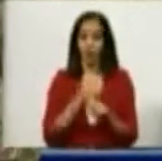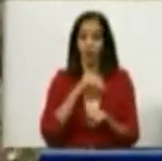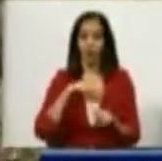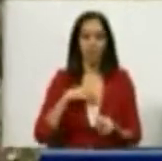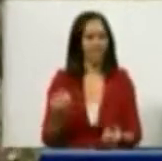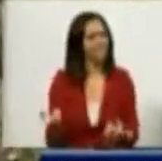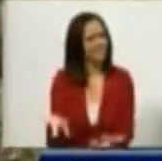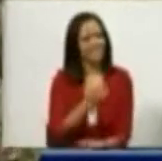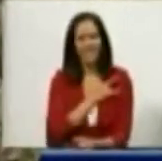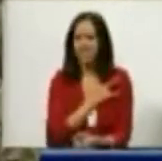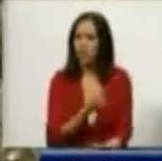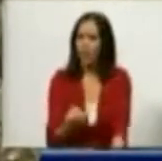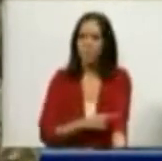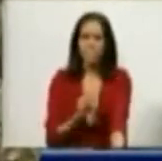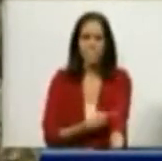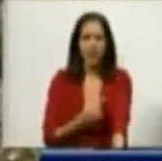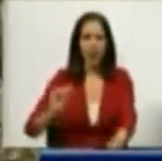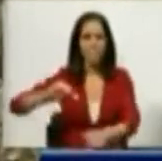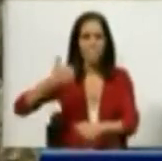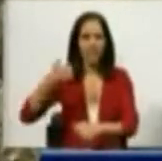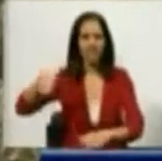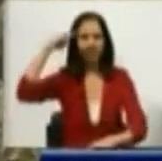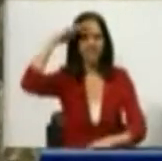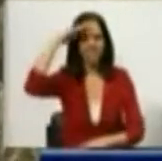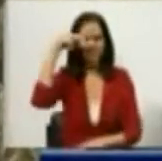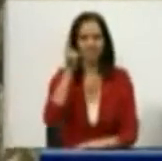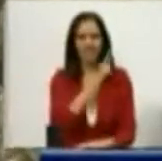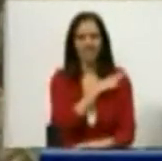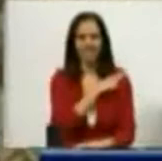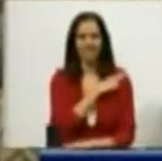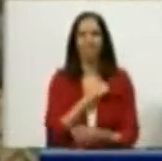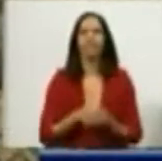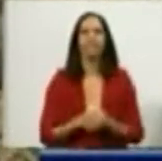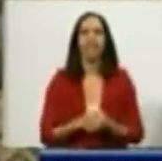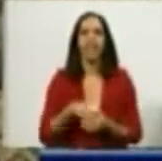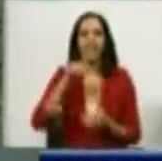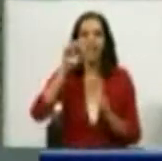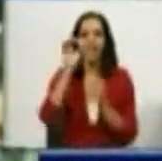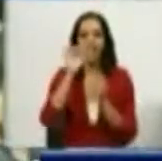hermano mayor general Suárez Junior Jesús Rafael